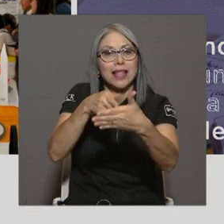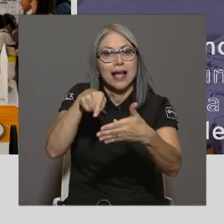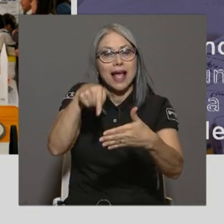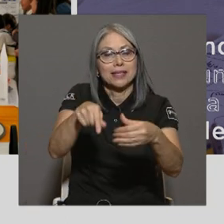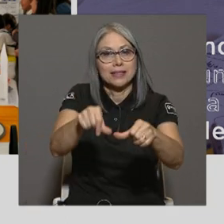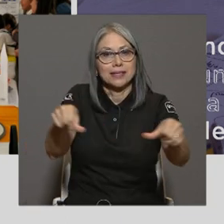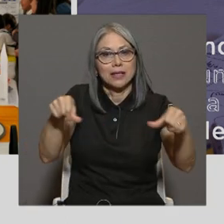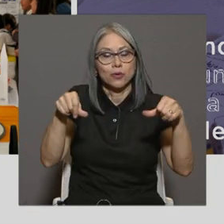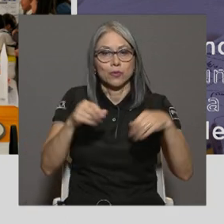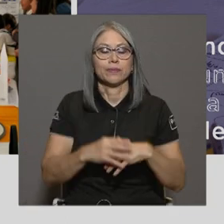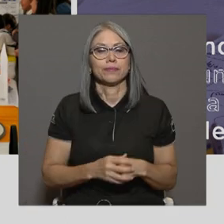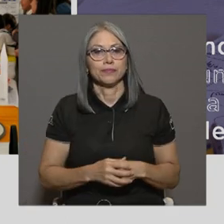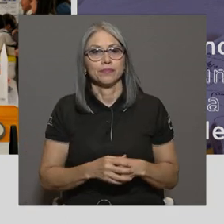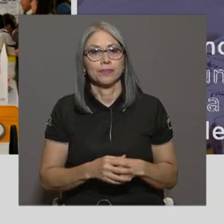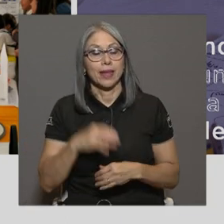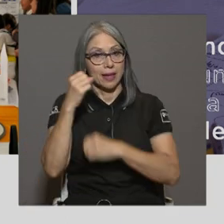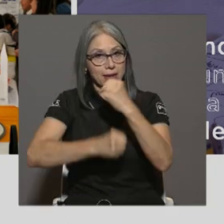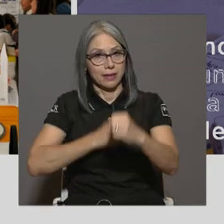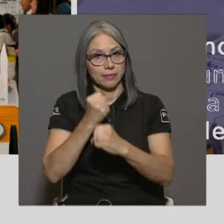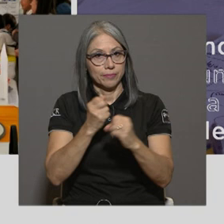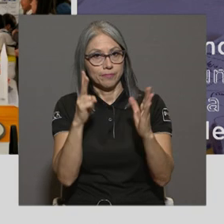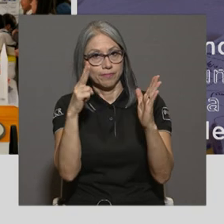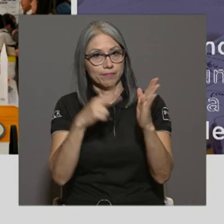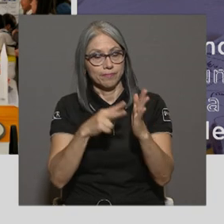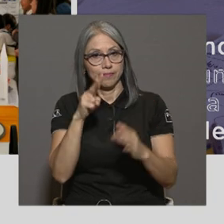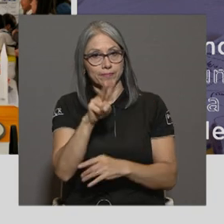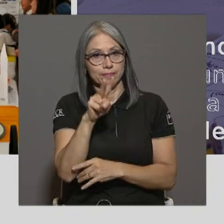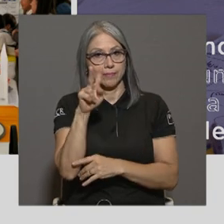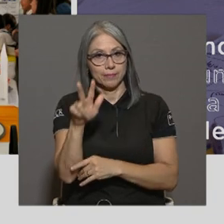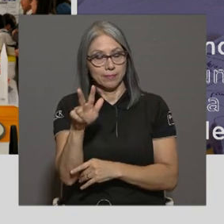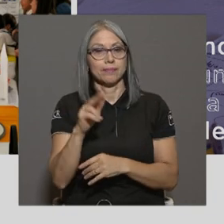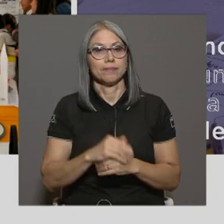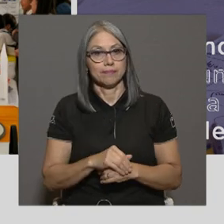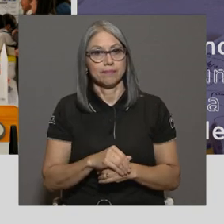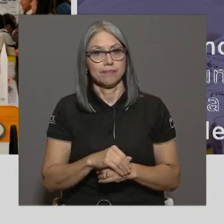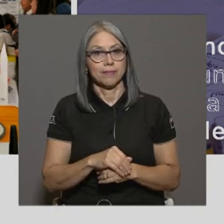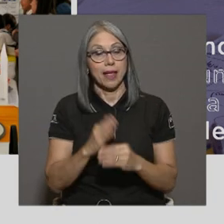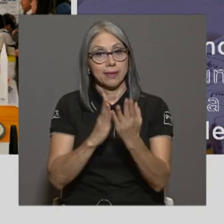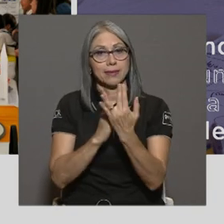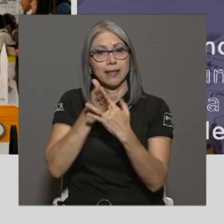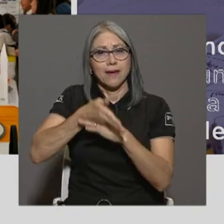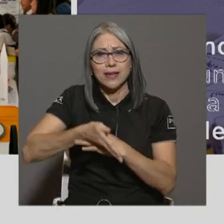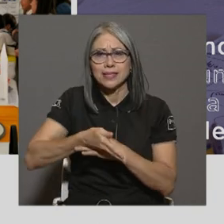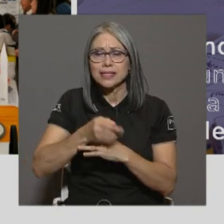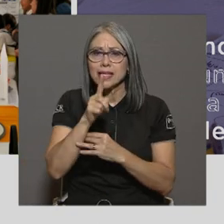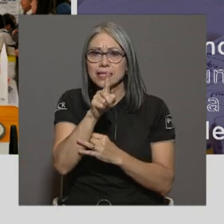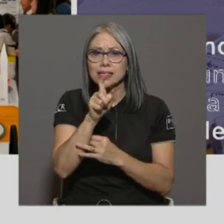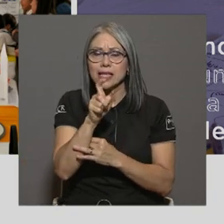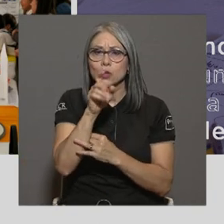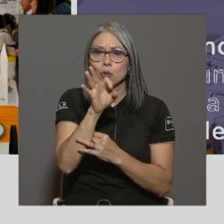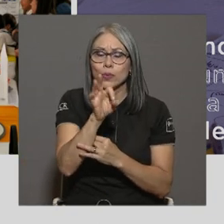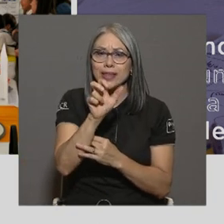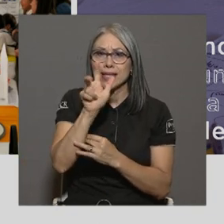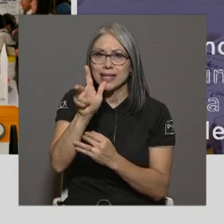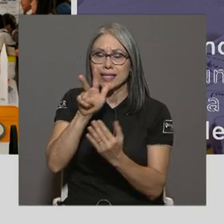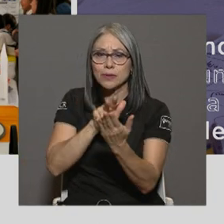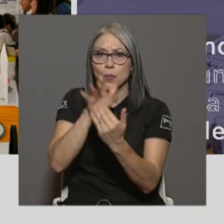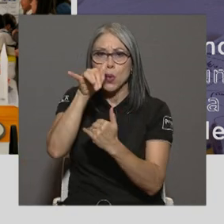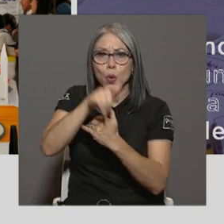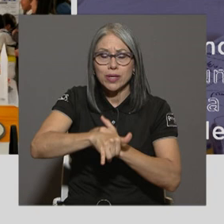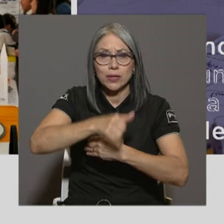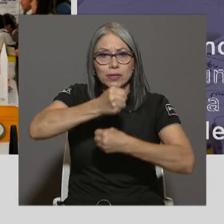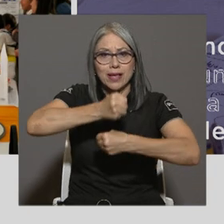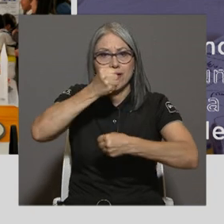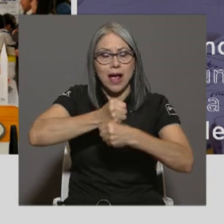sector. En el año 2023, a través de 193 proyectos de trabajo